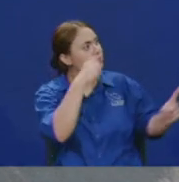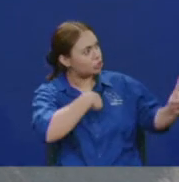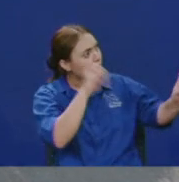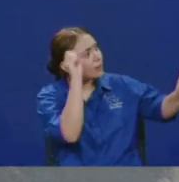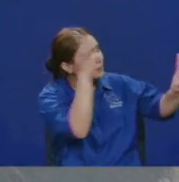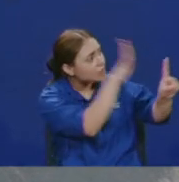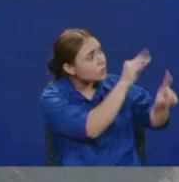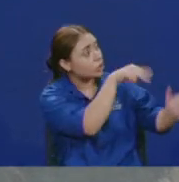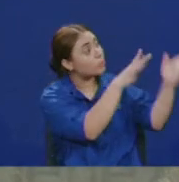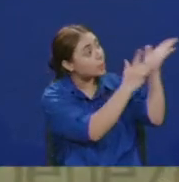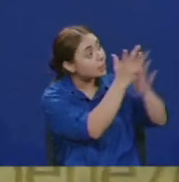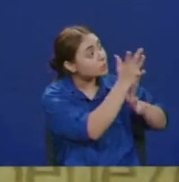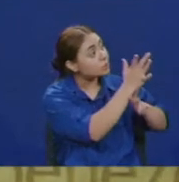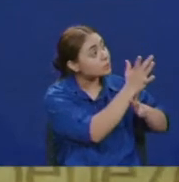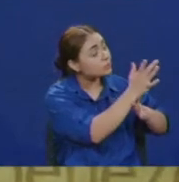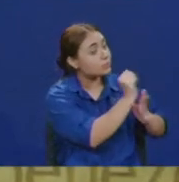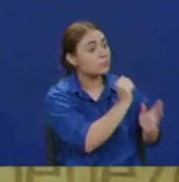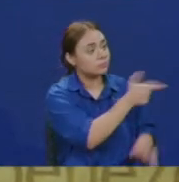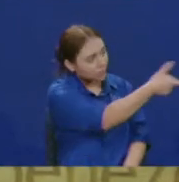de Jesús.